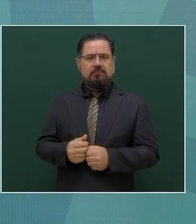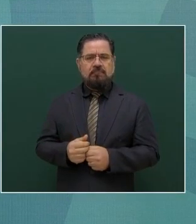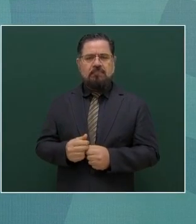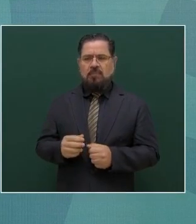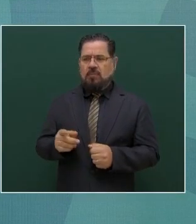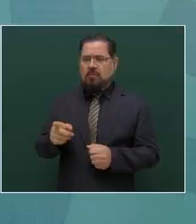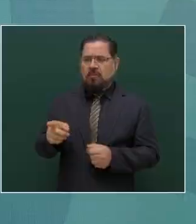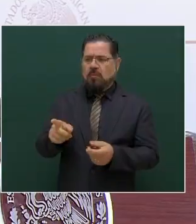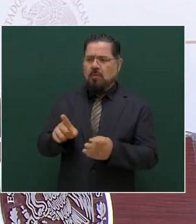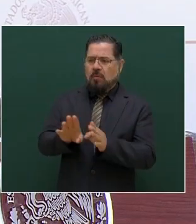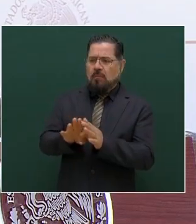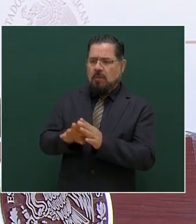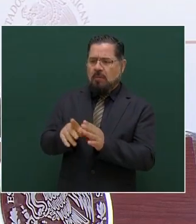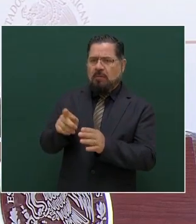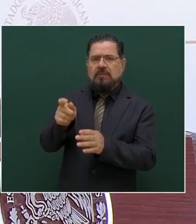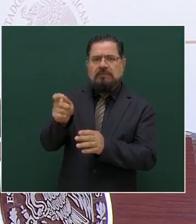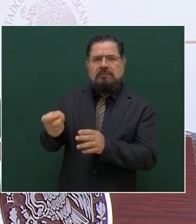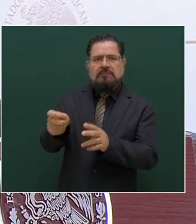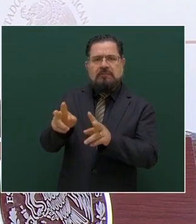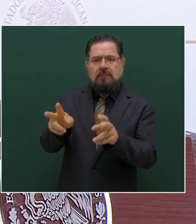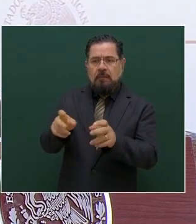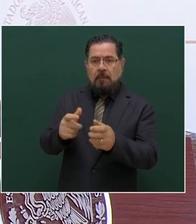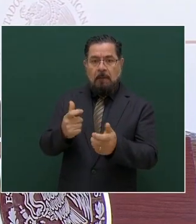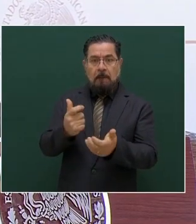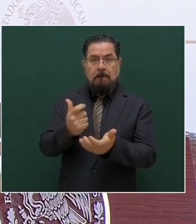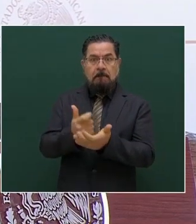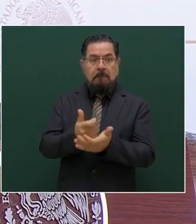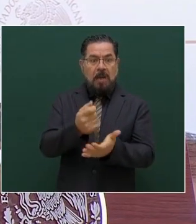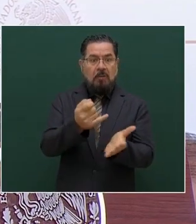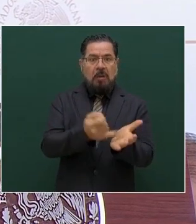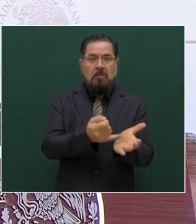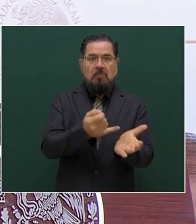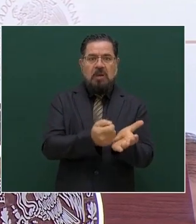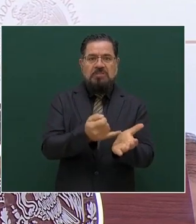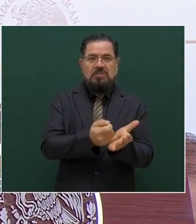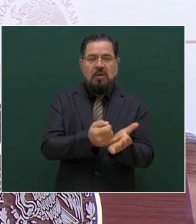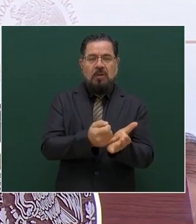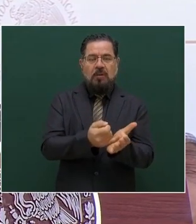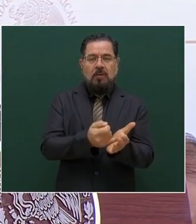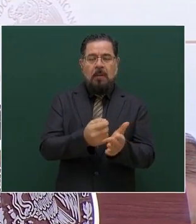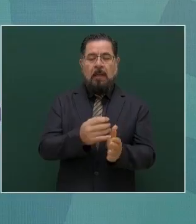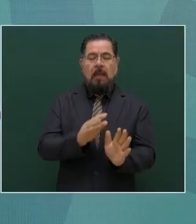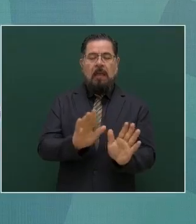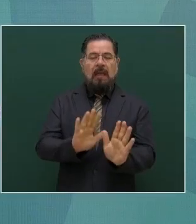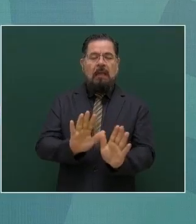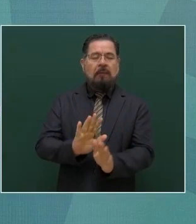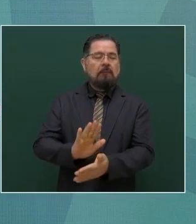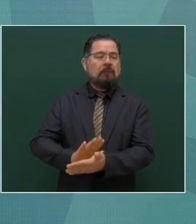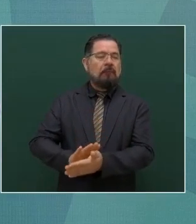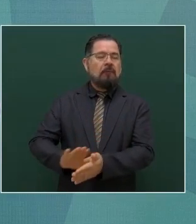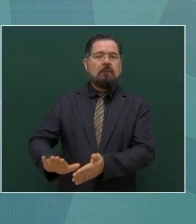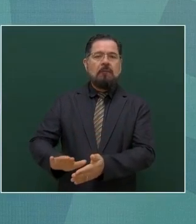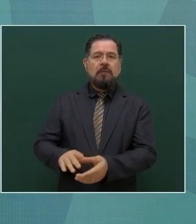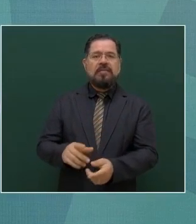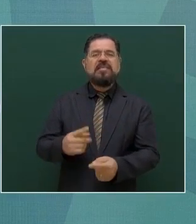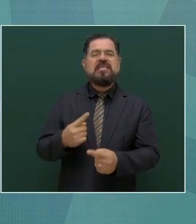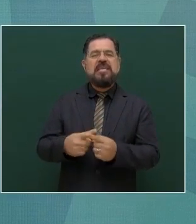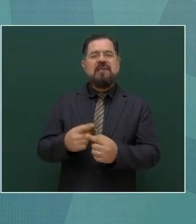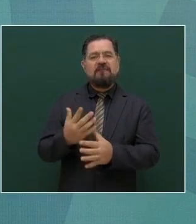pagos de impuestos que condonó Fox a los grandes